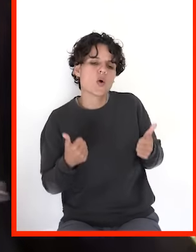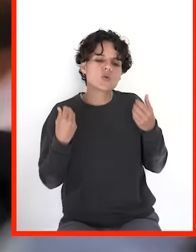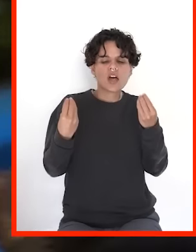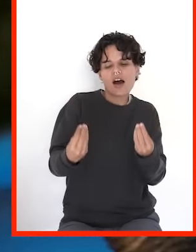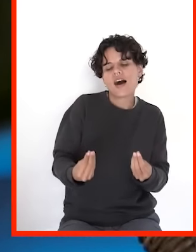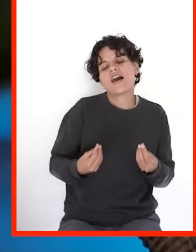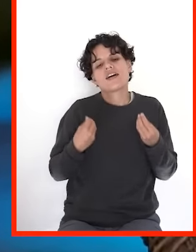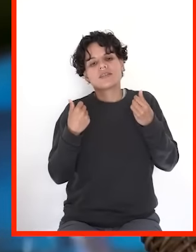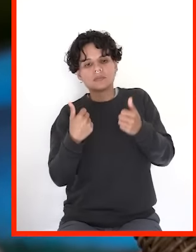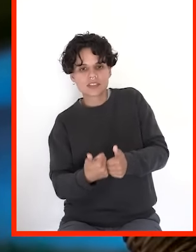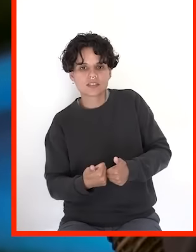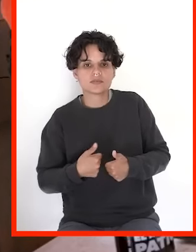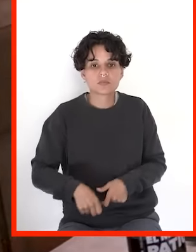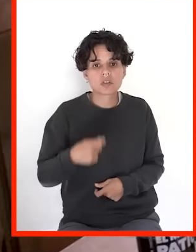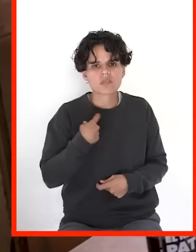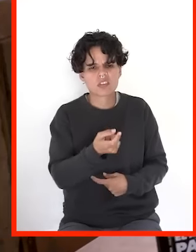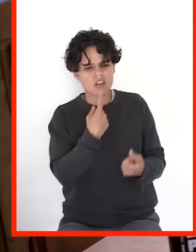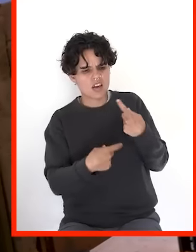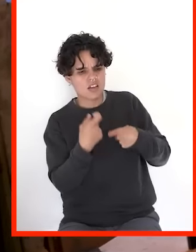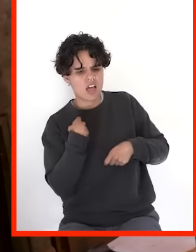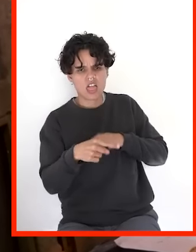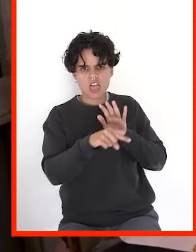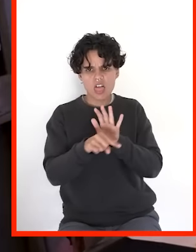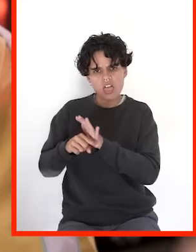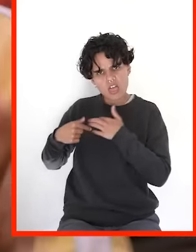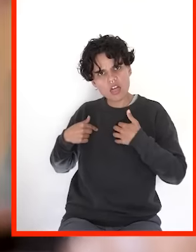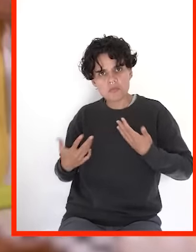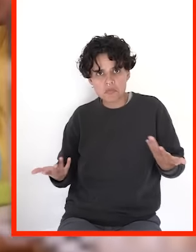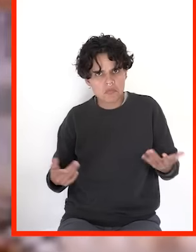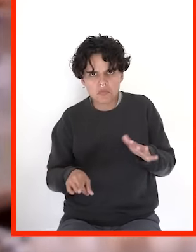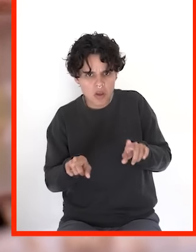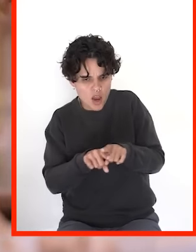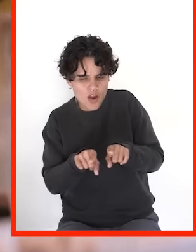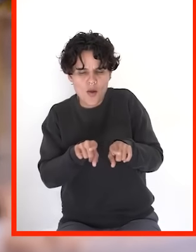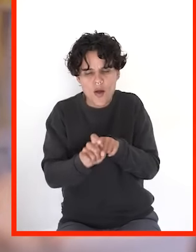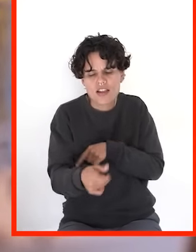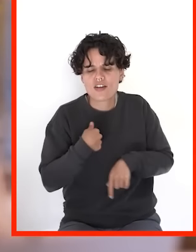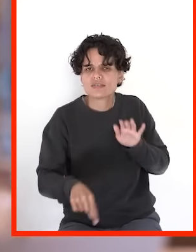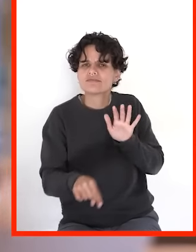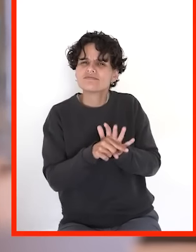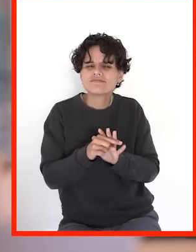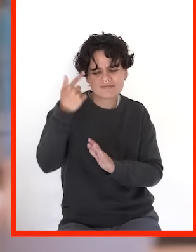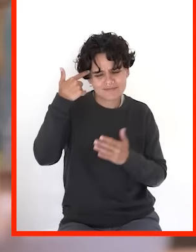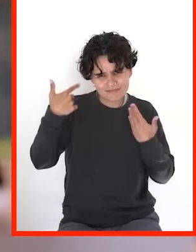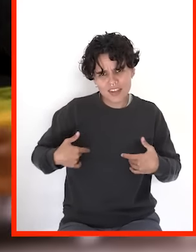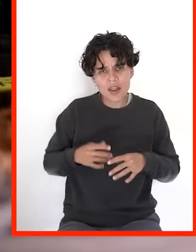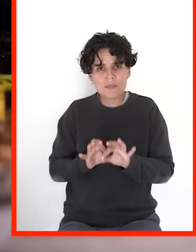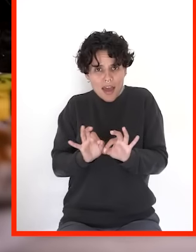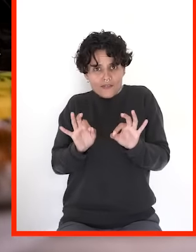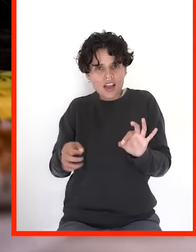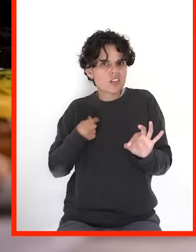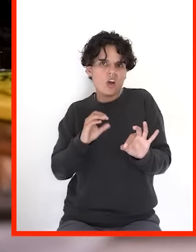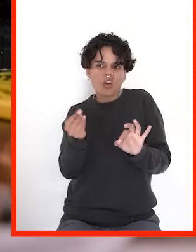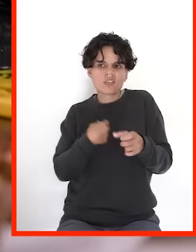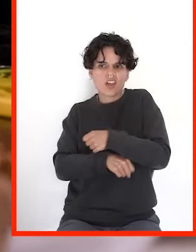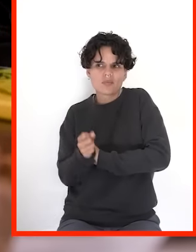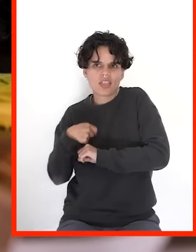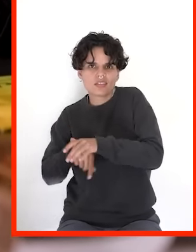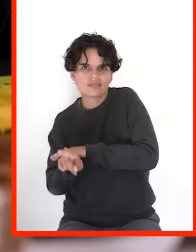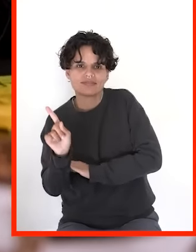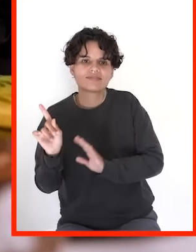Good night. Me apuntan y se in the brain, como si fuera un defecto. Si yo fuera perfect, seguro que no podría hacer esto. Sigo acá.